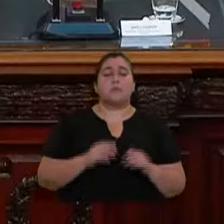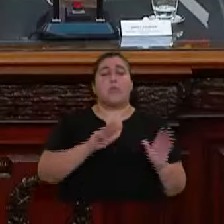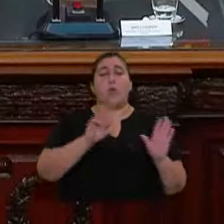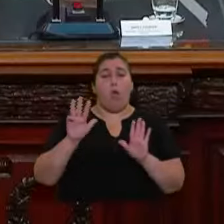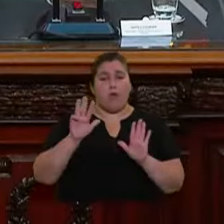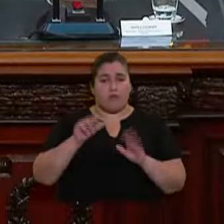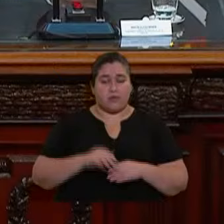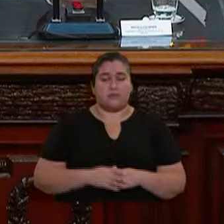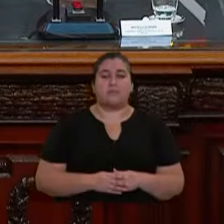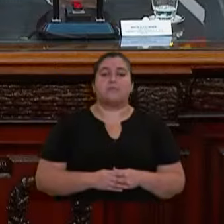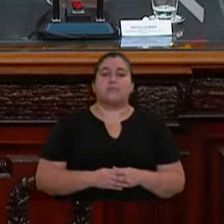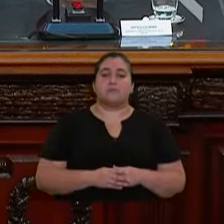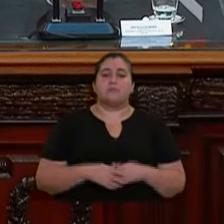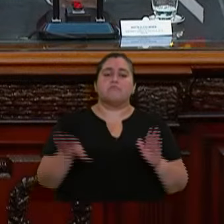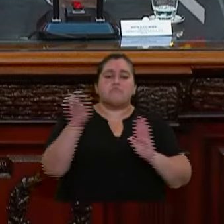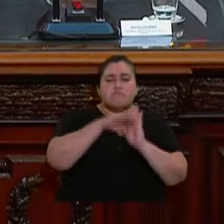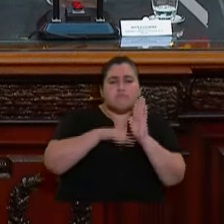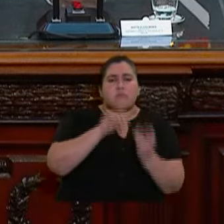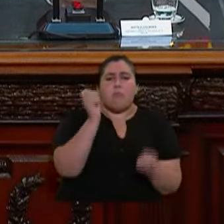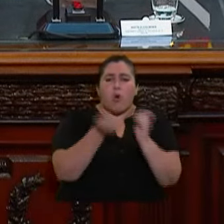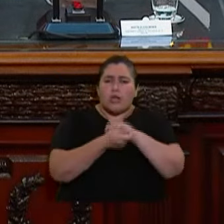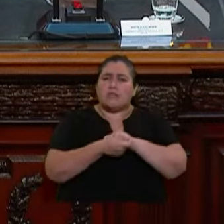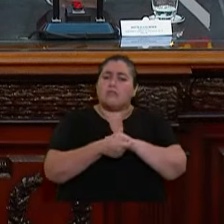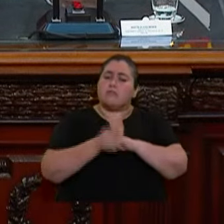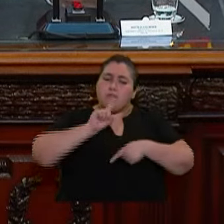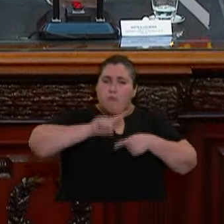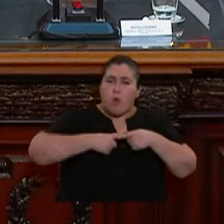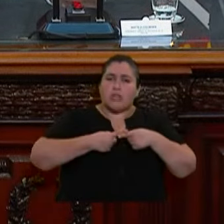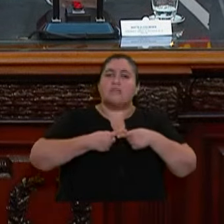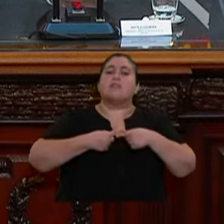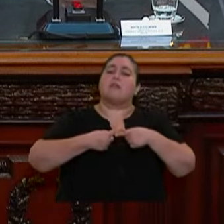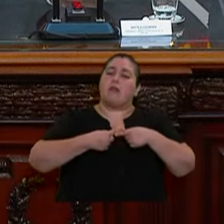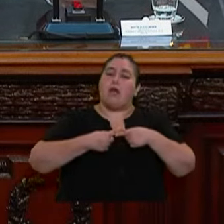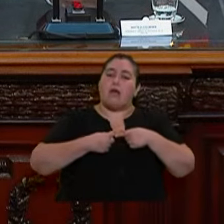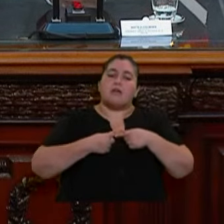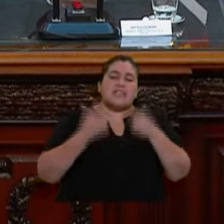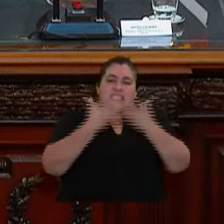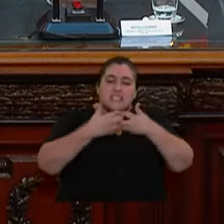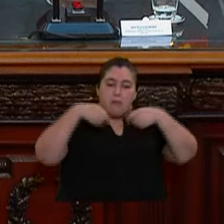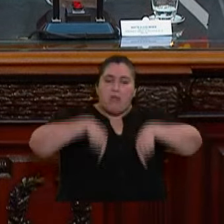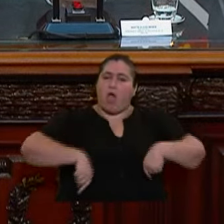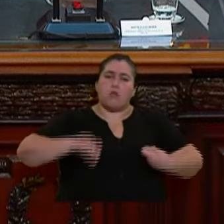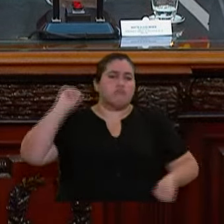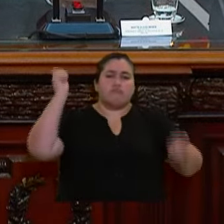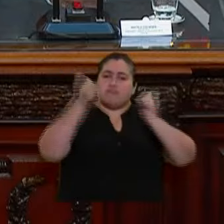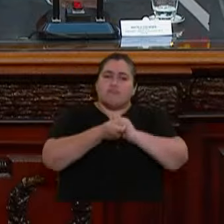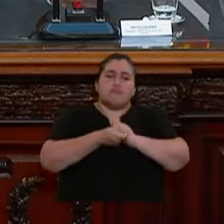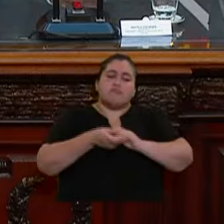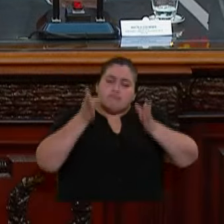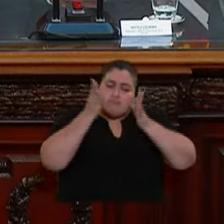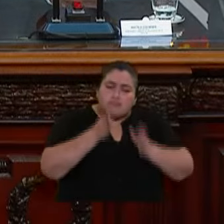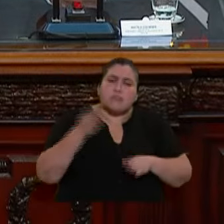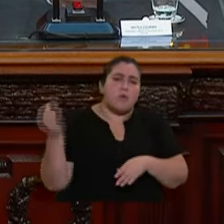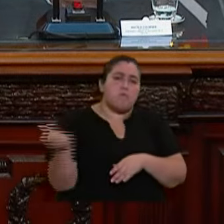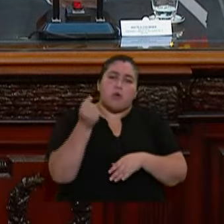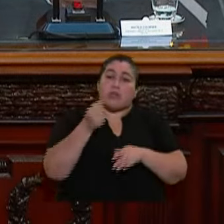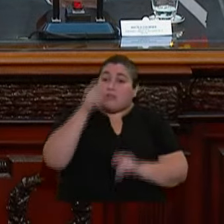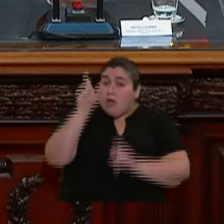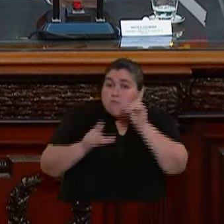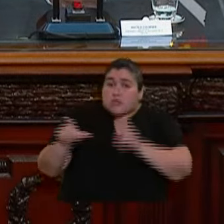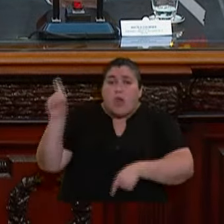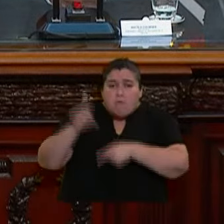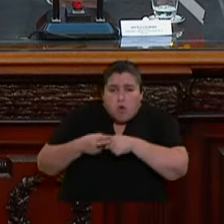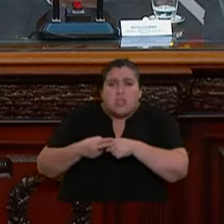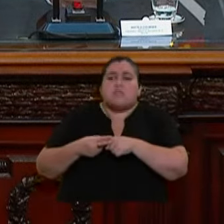9. Una reforma política estructural que modifique el sistema actual y vuelva a alinear los intereses de los representantes y